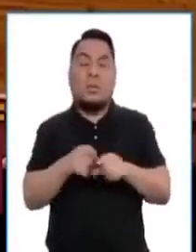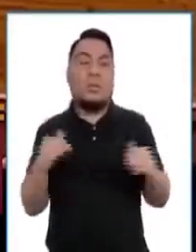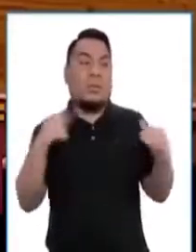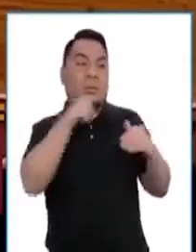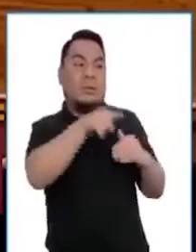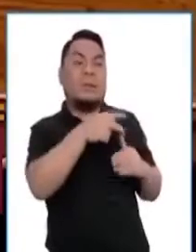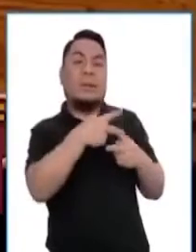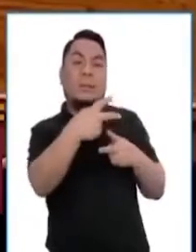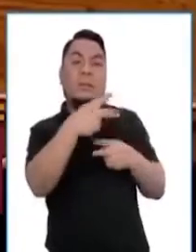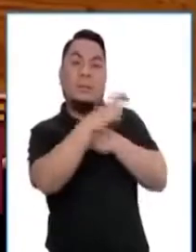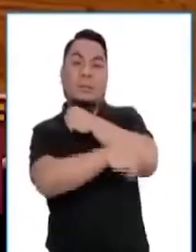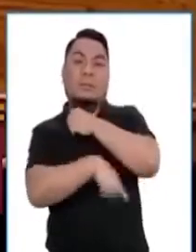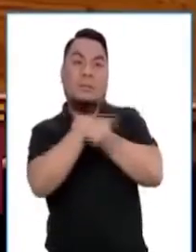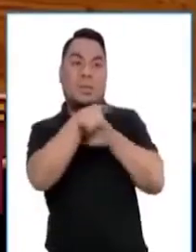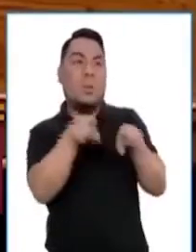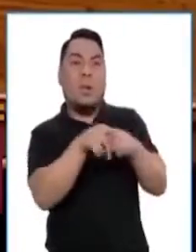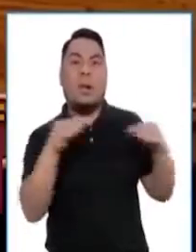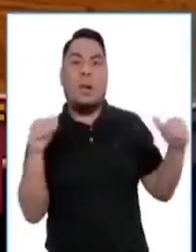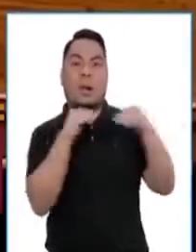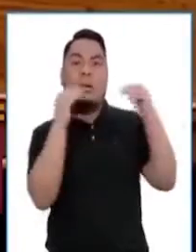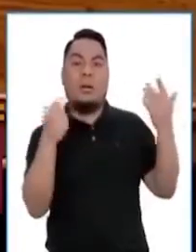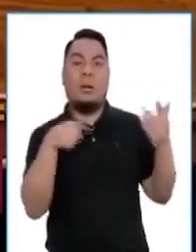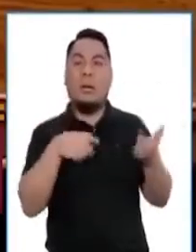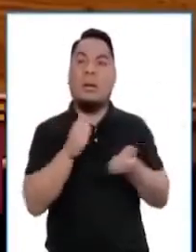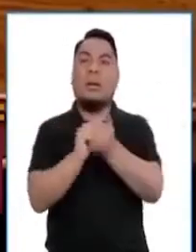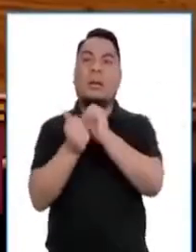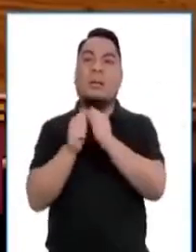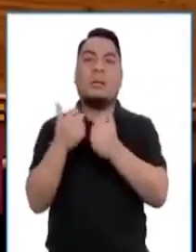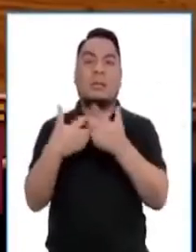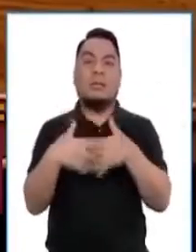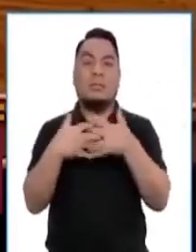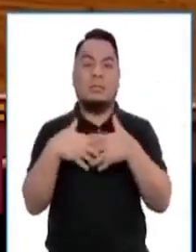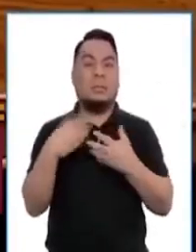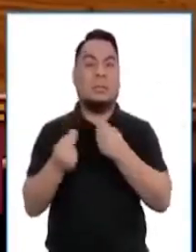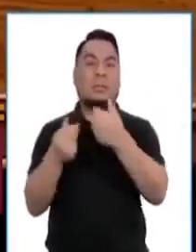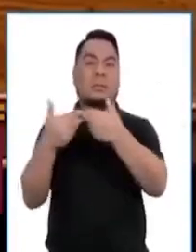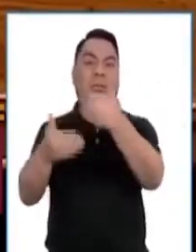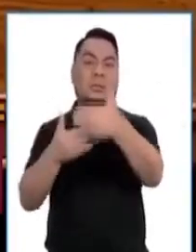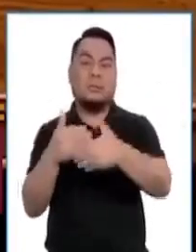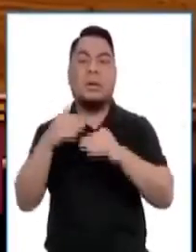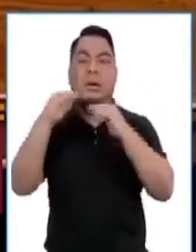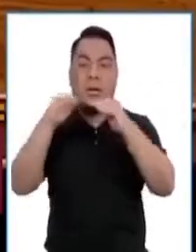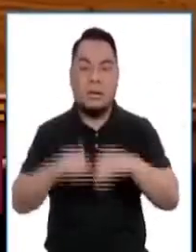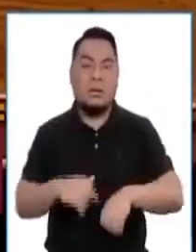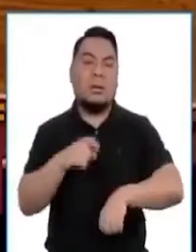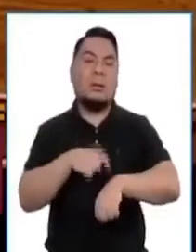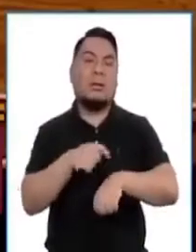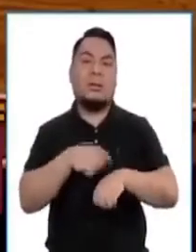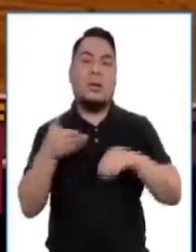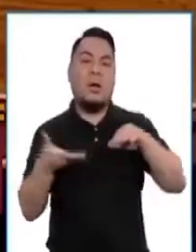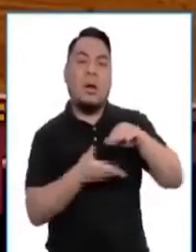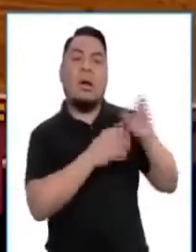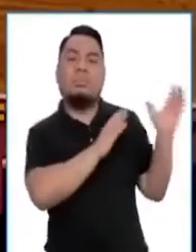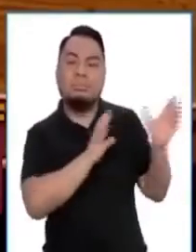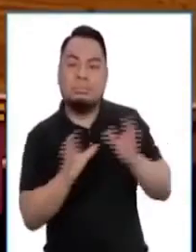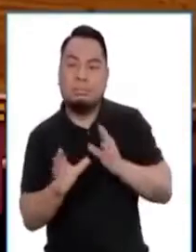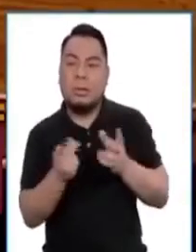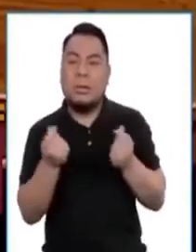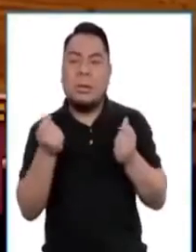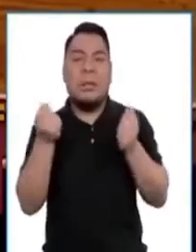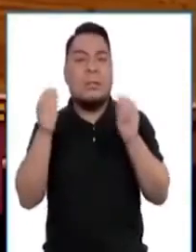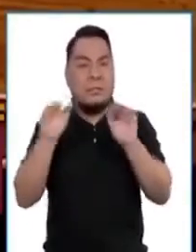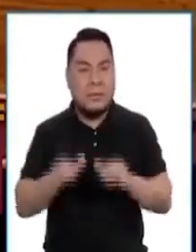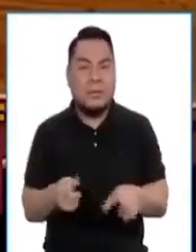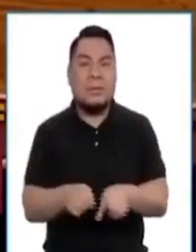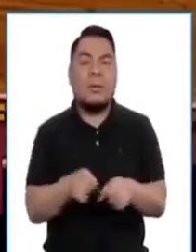sino que genera mayor competitividad a nuestras empresas ya que reduce costos de almacén permite competir